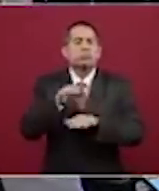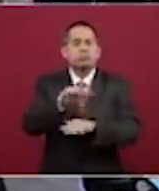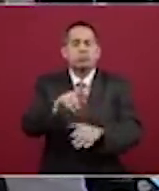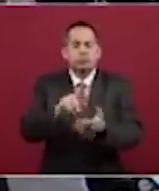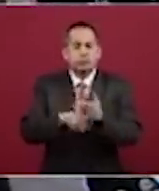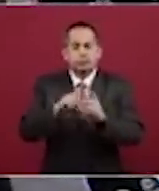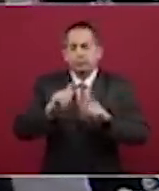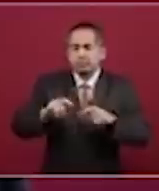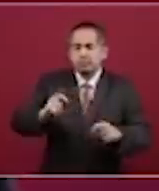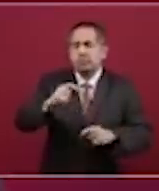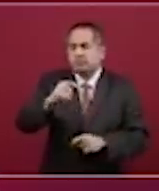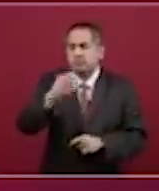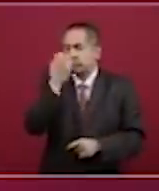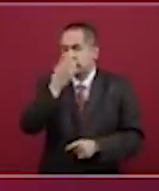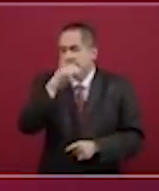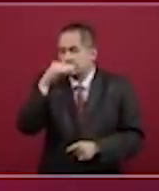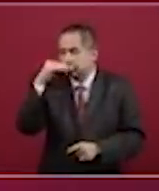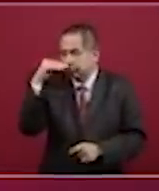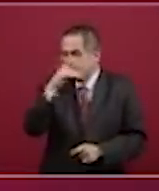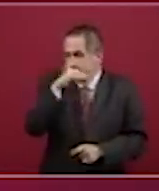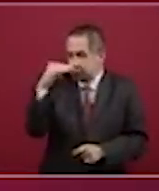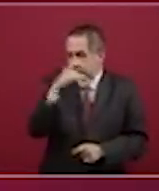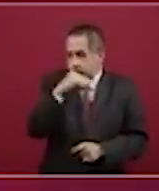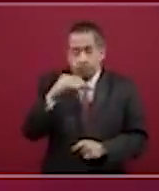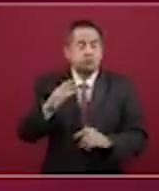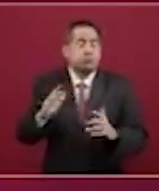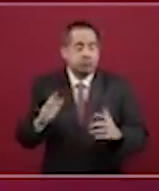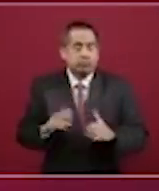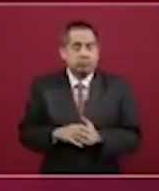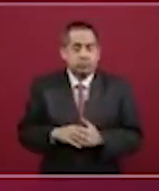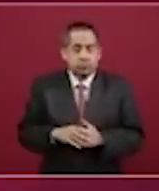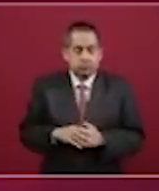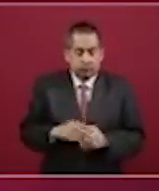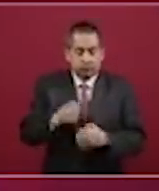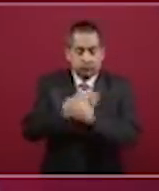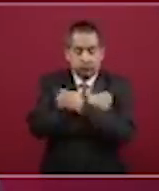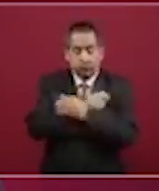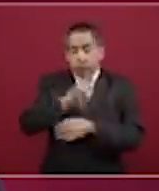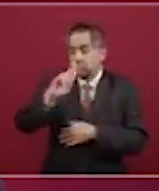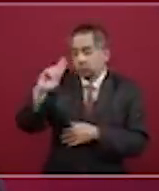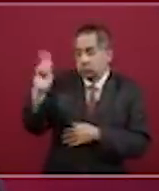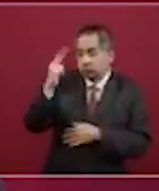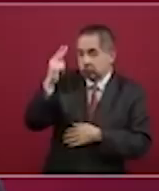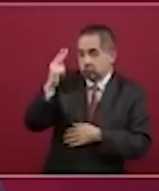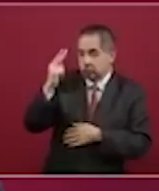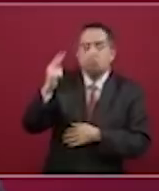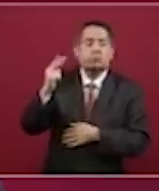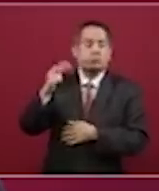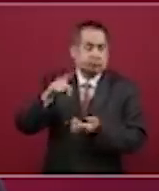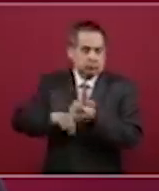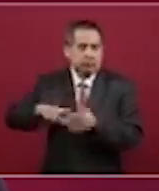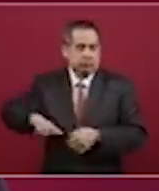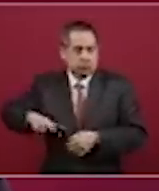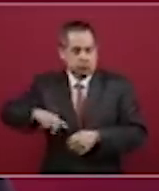la gratuidad y de que la educación superior sea